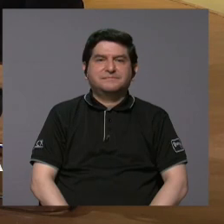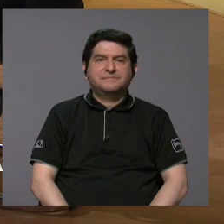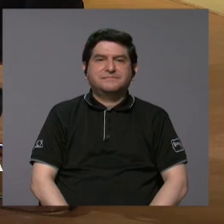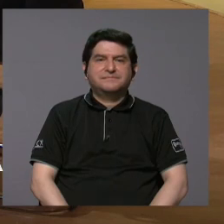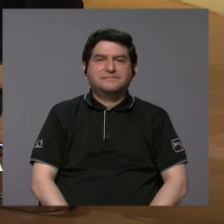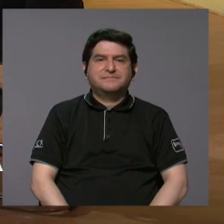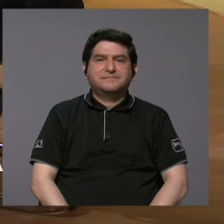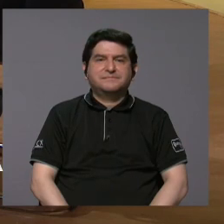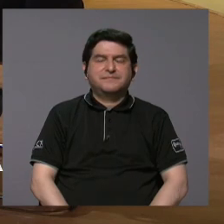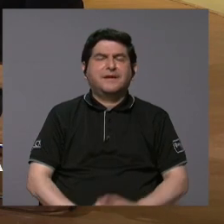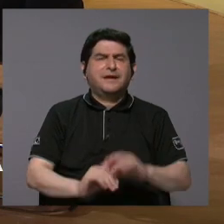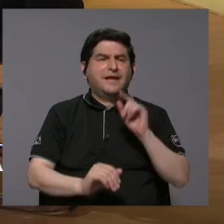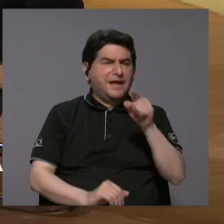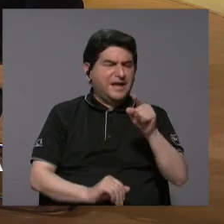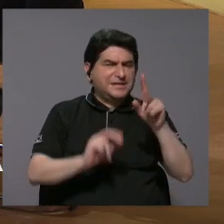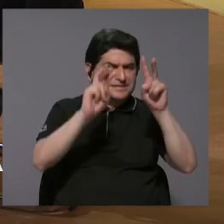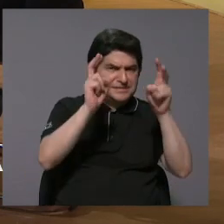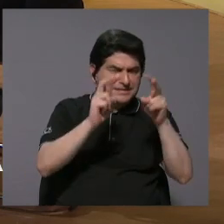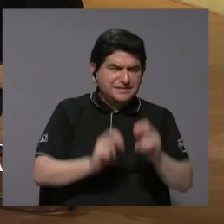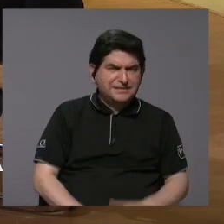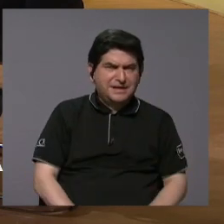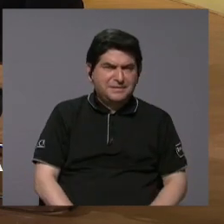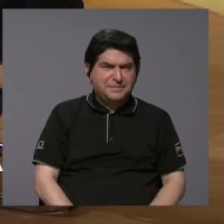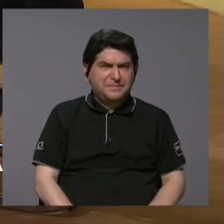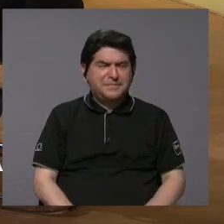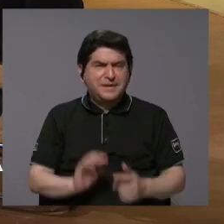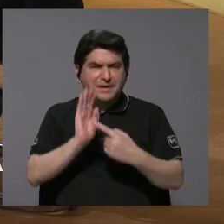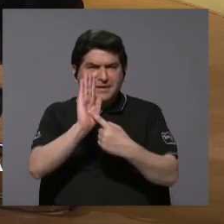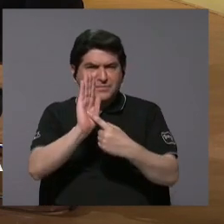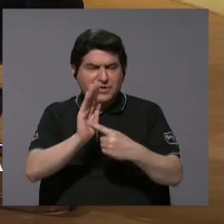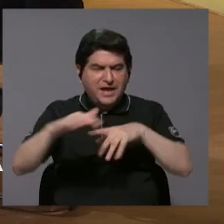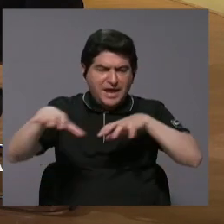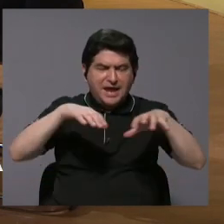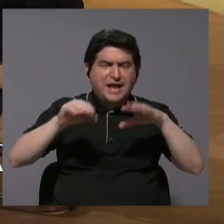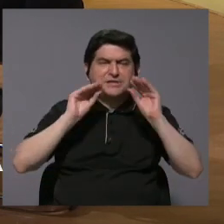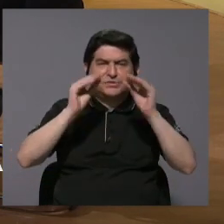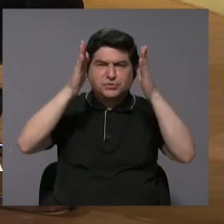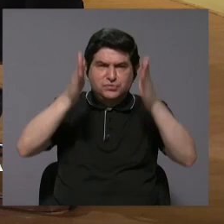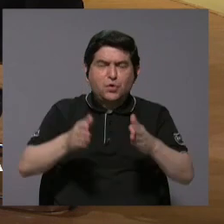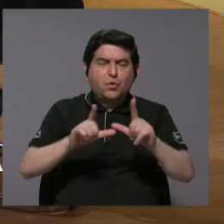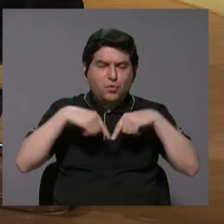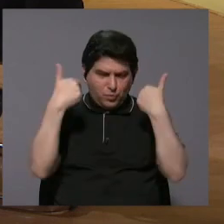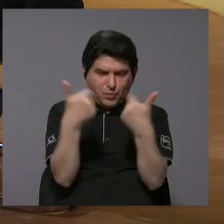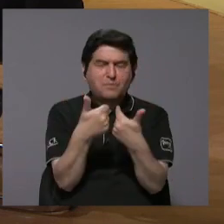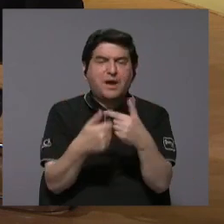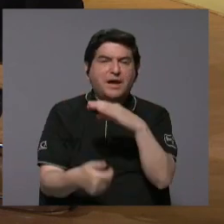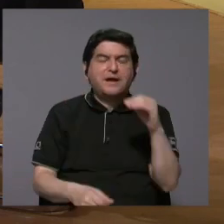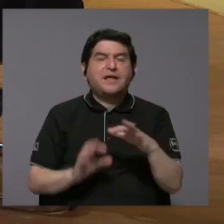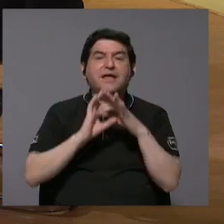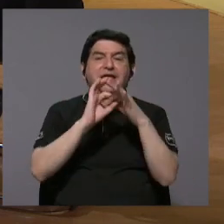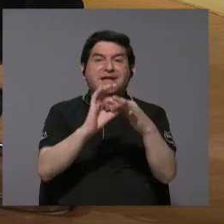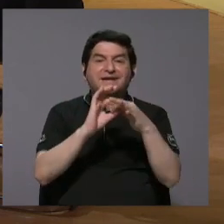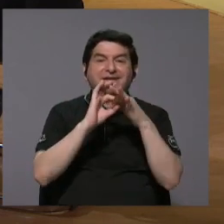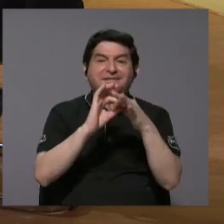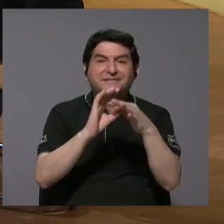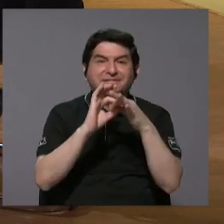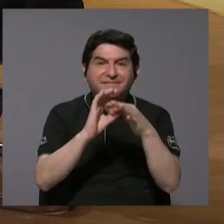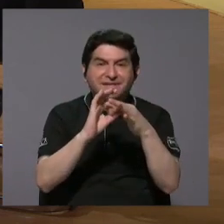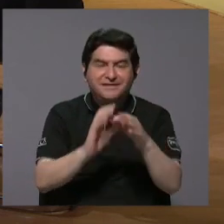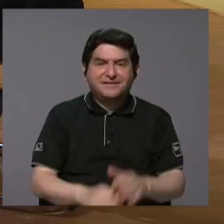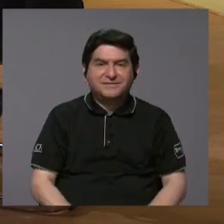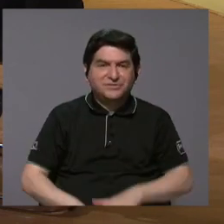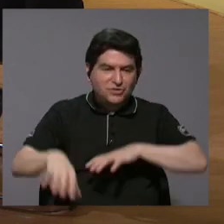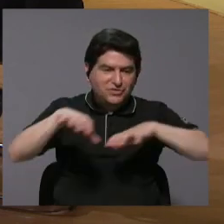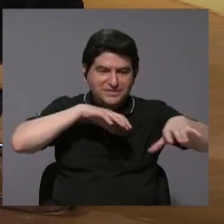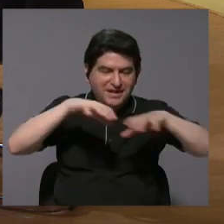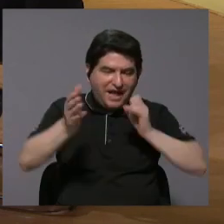Y un poco en relación con eso, eso se refleja en nuestra acción docente colectiva y en nuestra relación, digamos, nuestra actividad